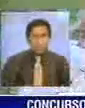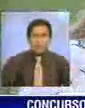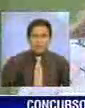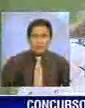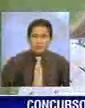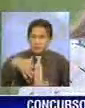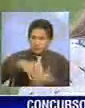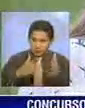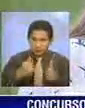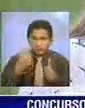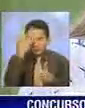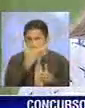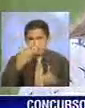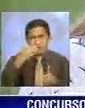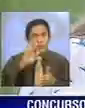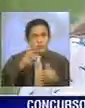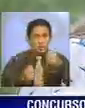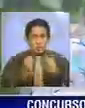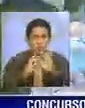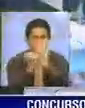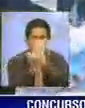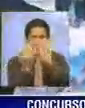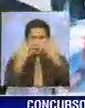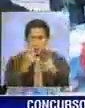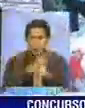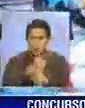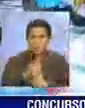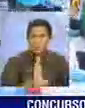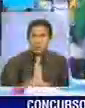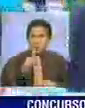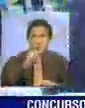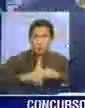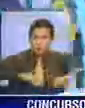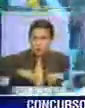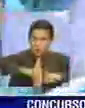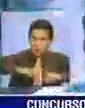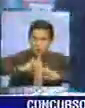los alumnos embelleciendo su carro alegórico. Realmente ha sido un trabajo de